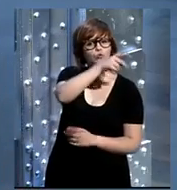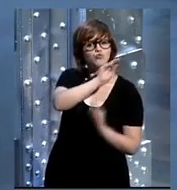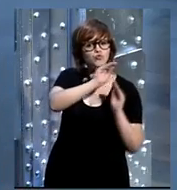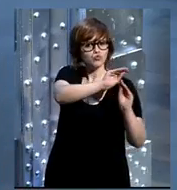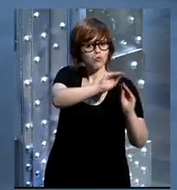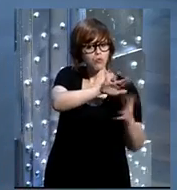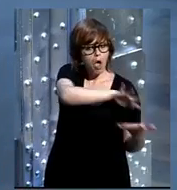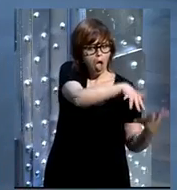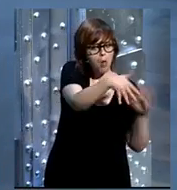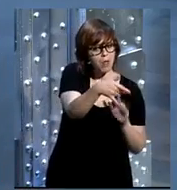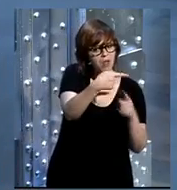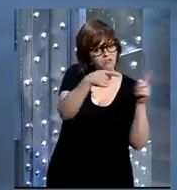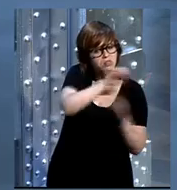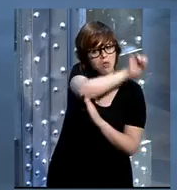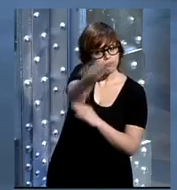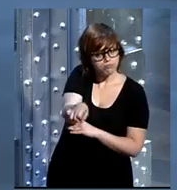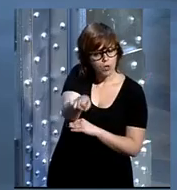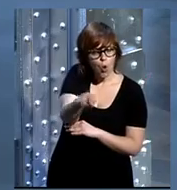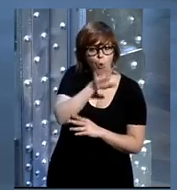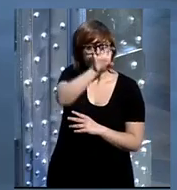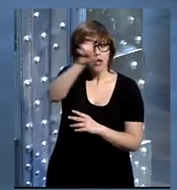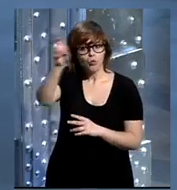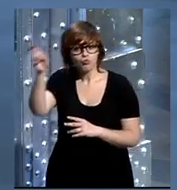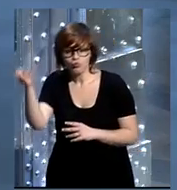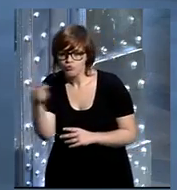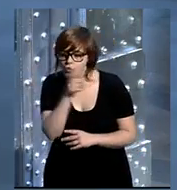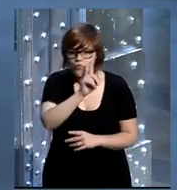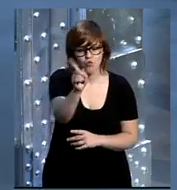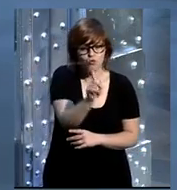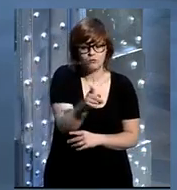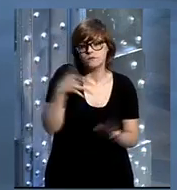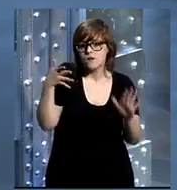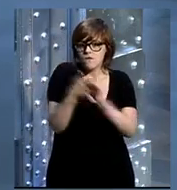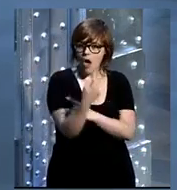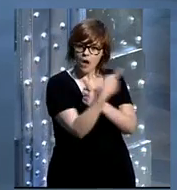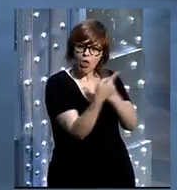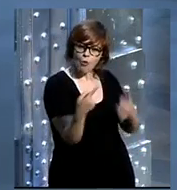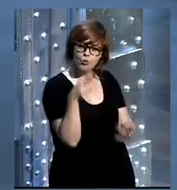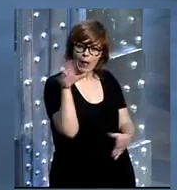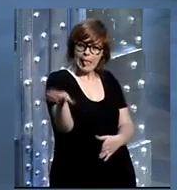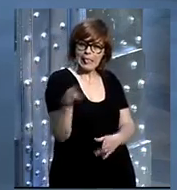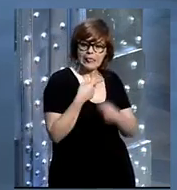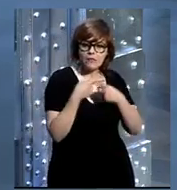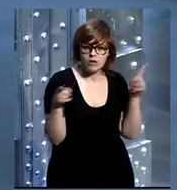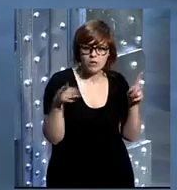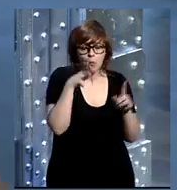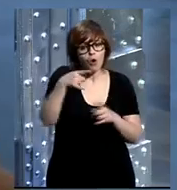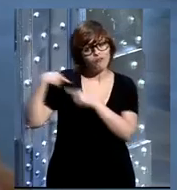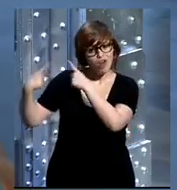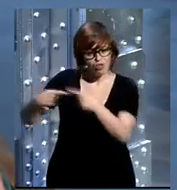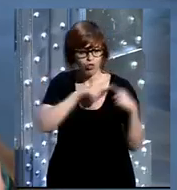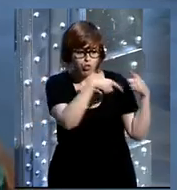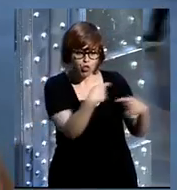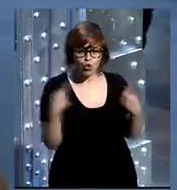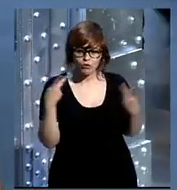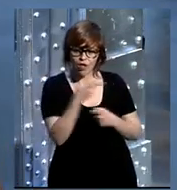en otros países. Hay aproximaciones distintas porque hay tradiciones distintas y